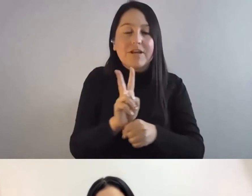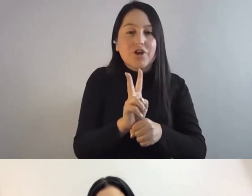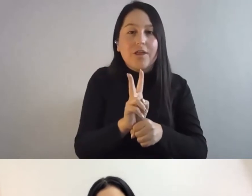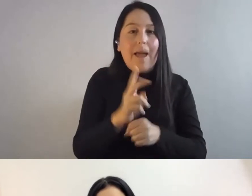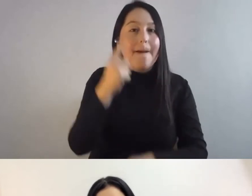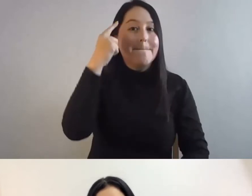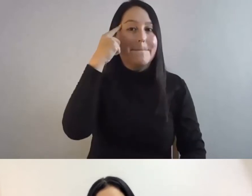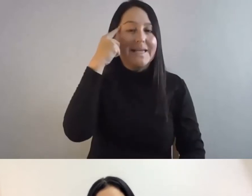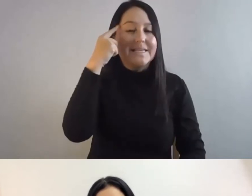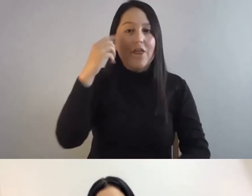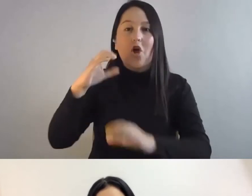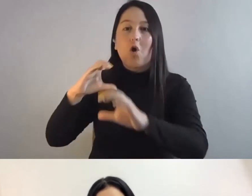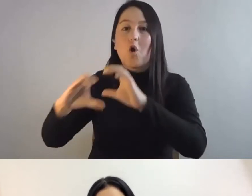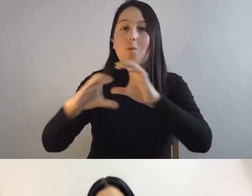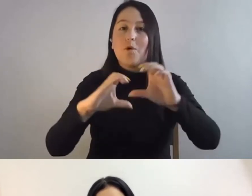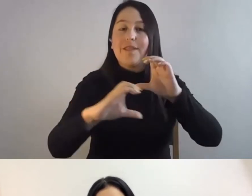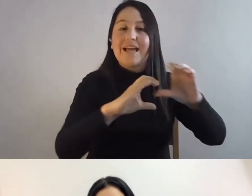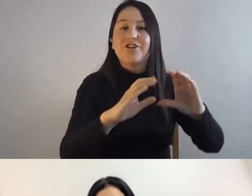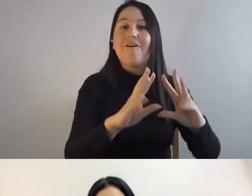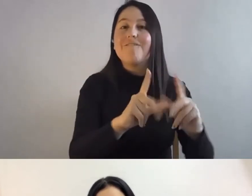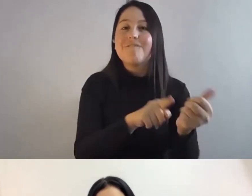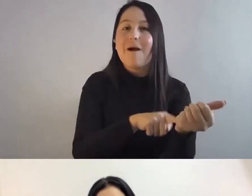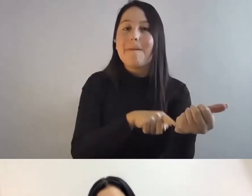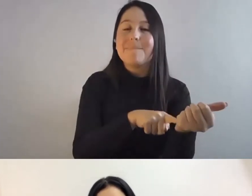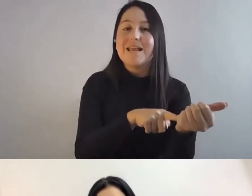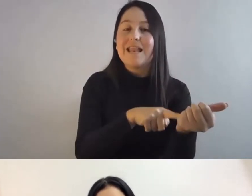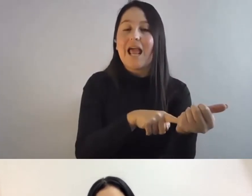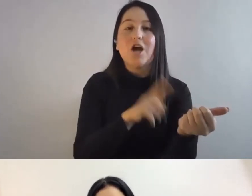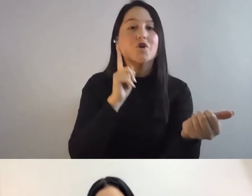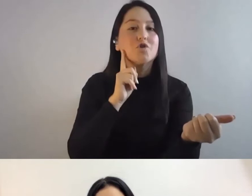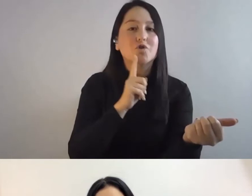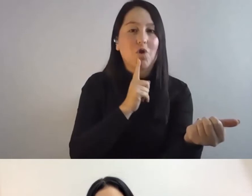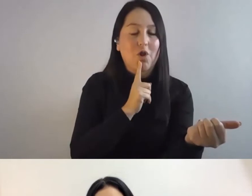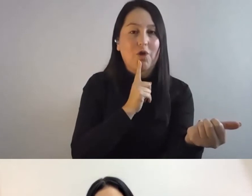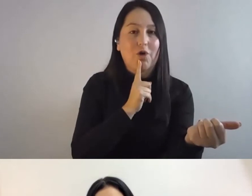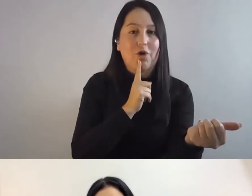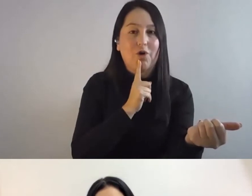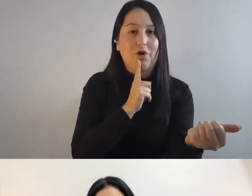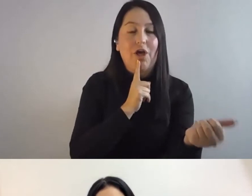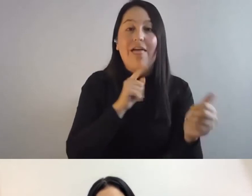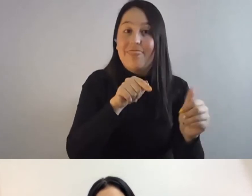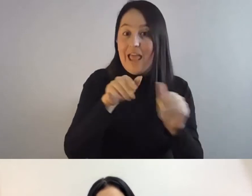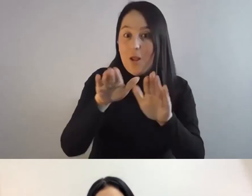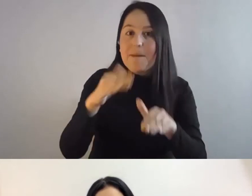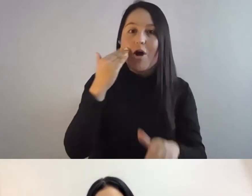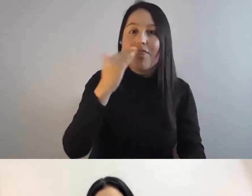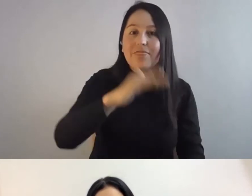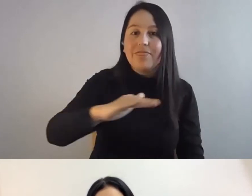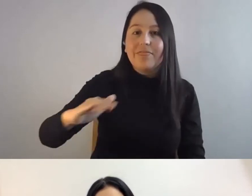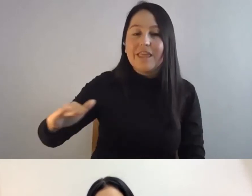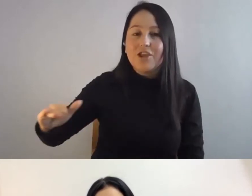con familiares sordos, de niños y niñas, o a lo mejor los mismos niños sordos,